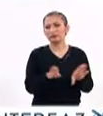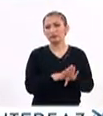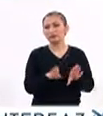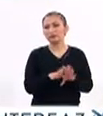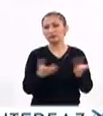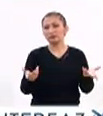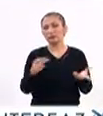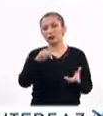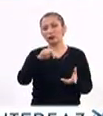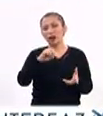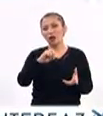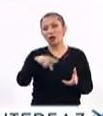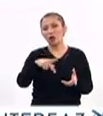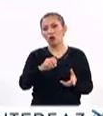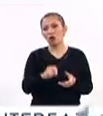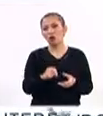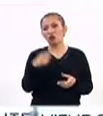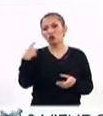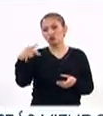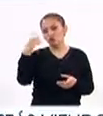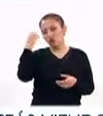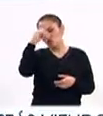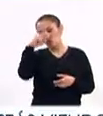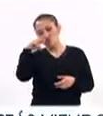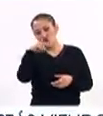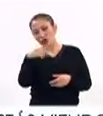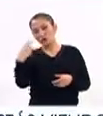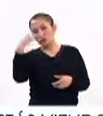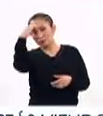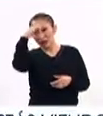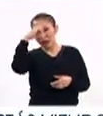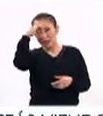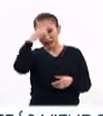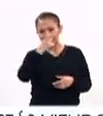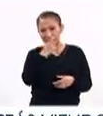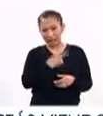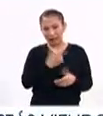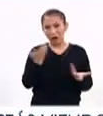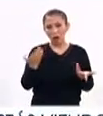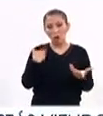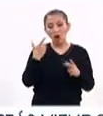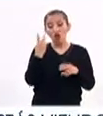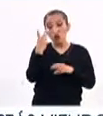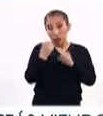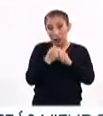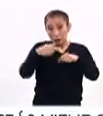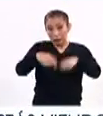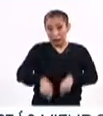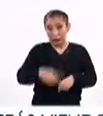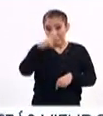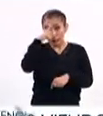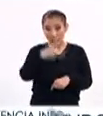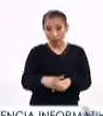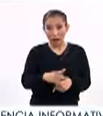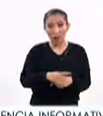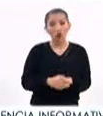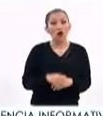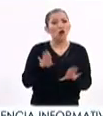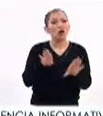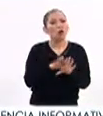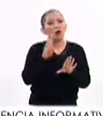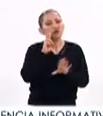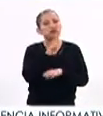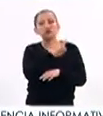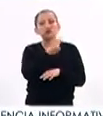sido, Naoko, desde tu perspectiva, desde tu experiencia, nos comentabas que estás por cumplir 2 años aquí en México. ¿Cómo